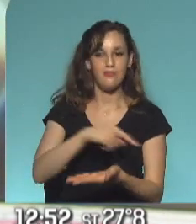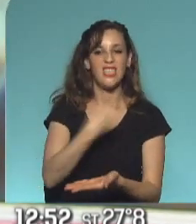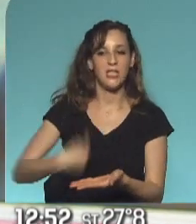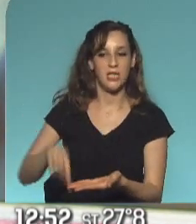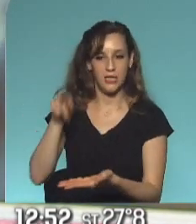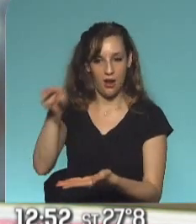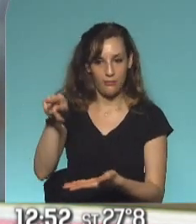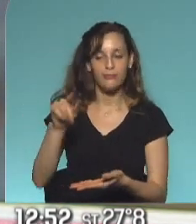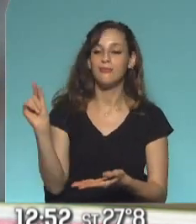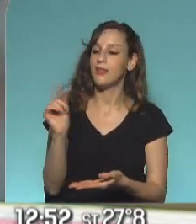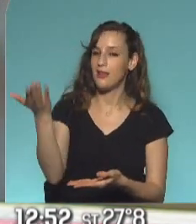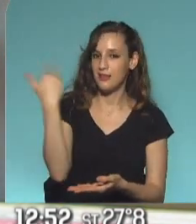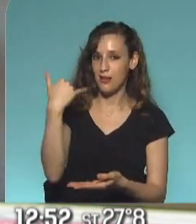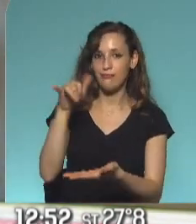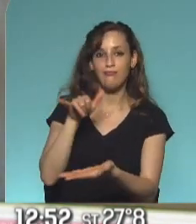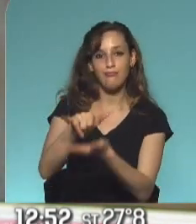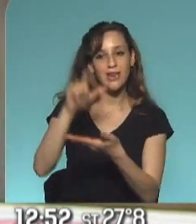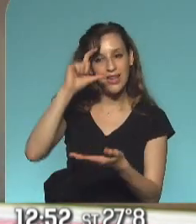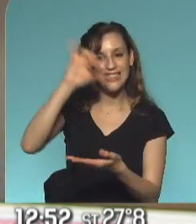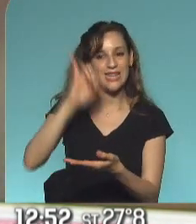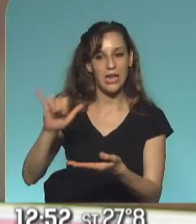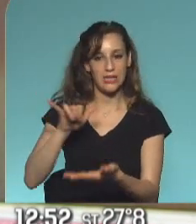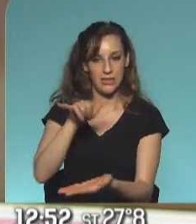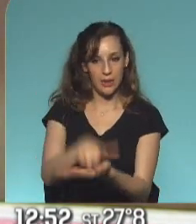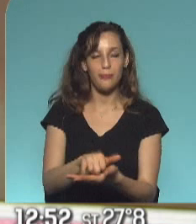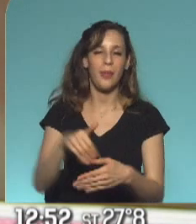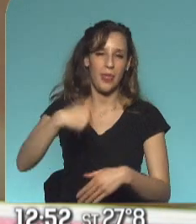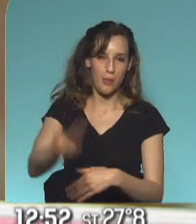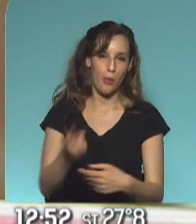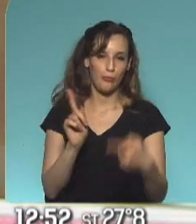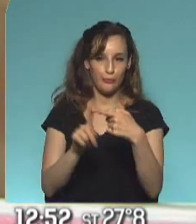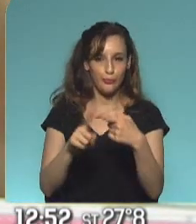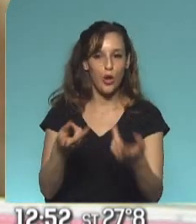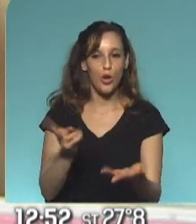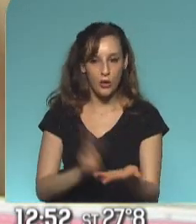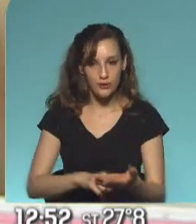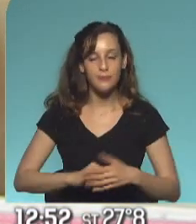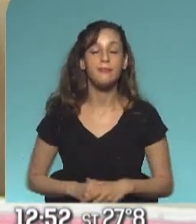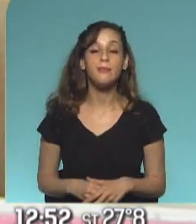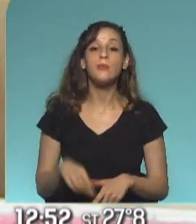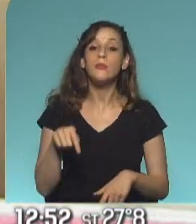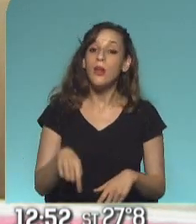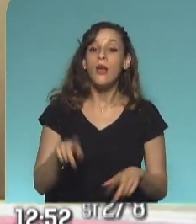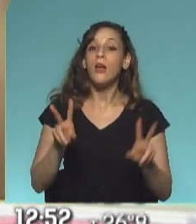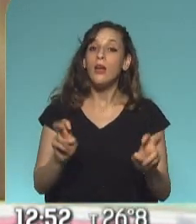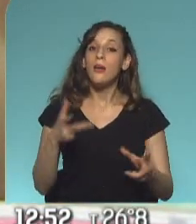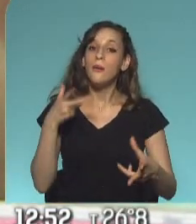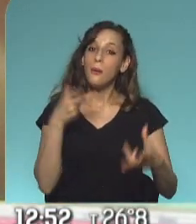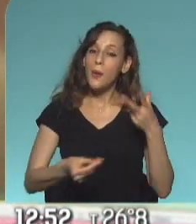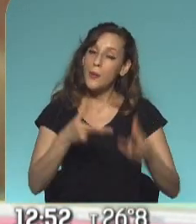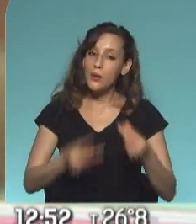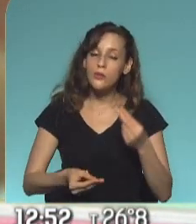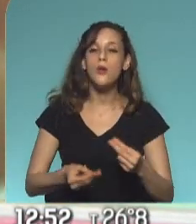en el aeropuerto internacional de Ezeiza, vamos a regresar en instantes nada más. Lo cierto es que la campaña de vacunación también se ha intensificado